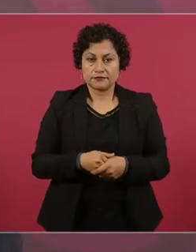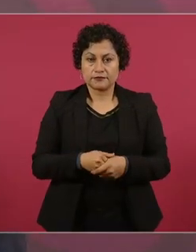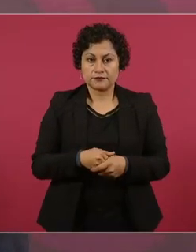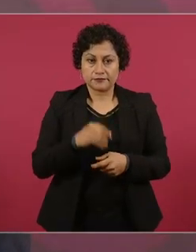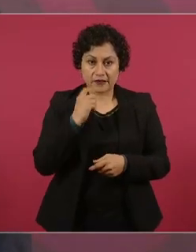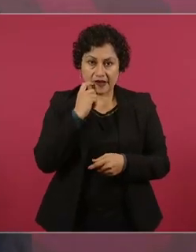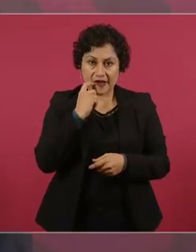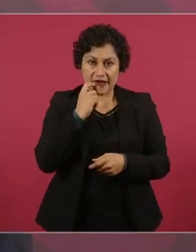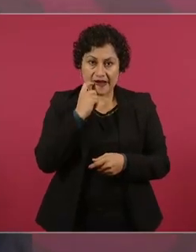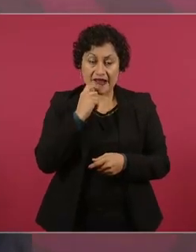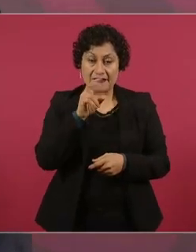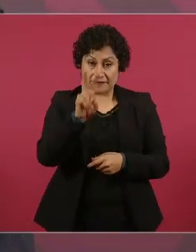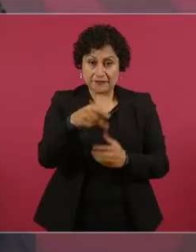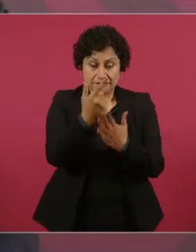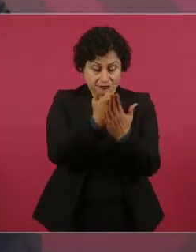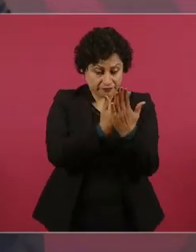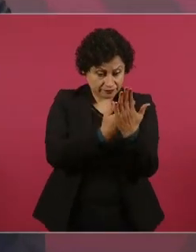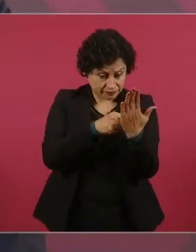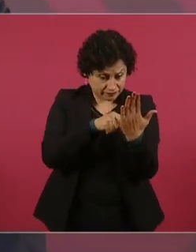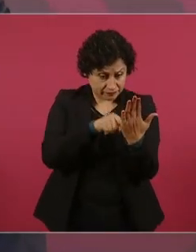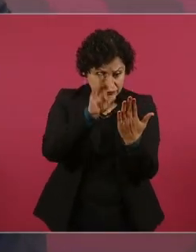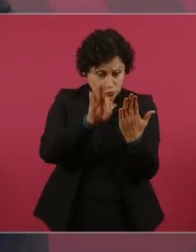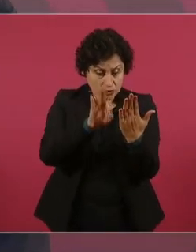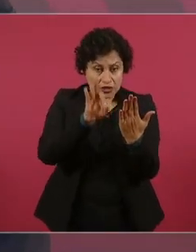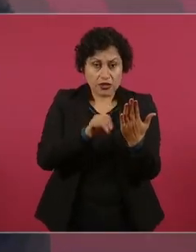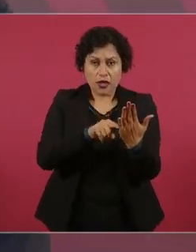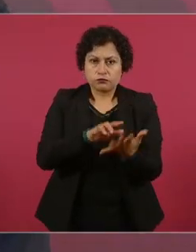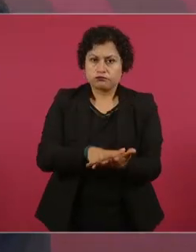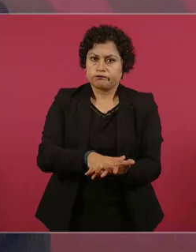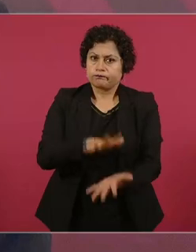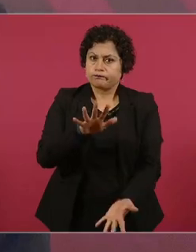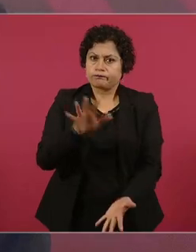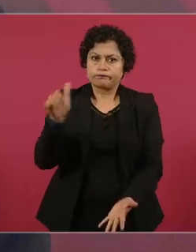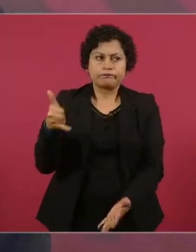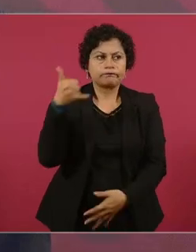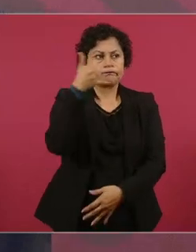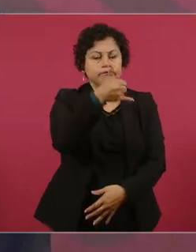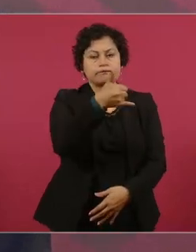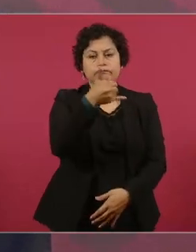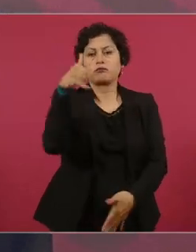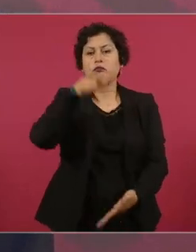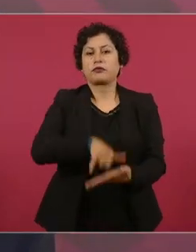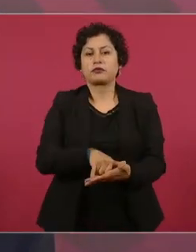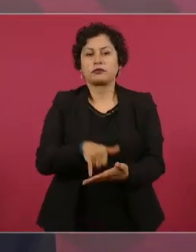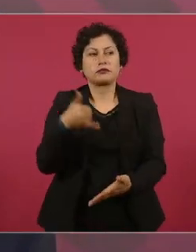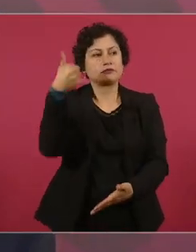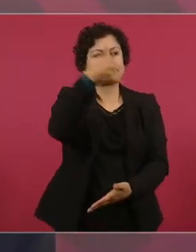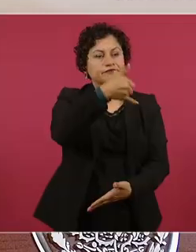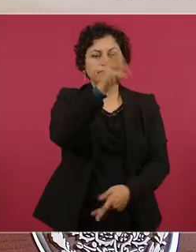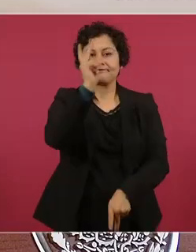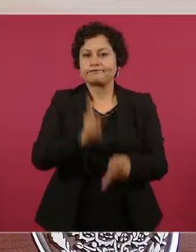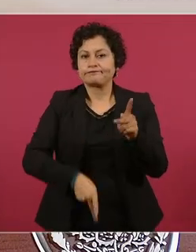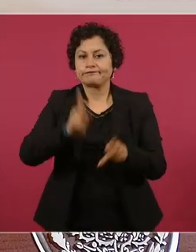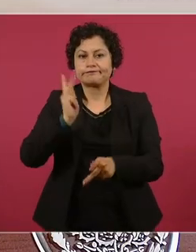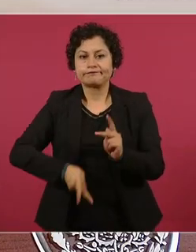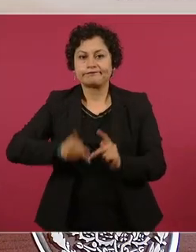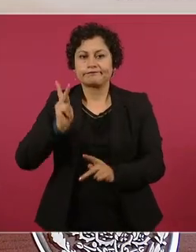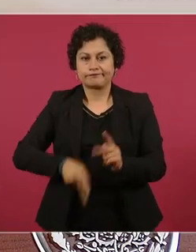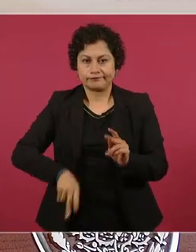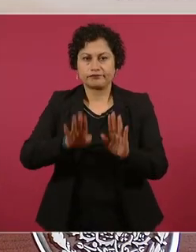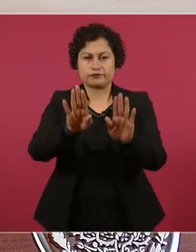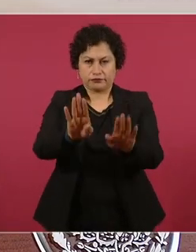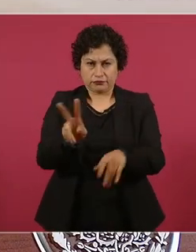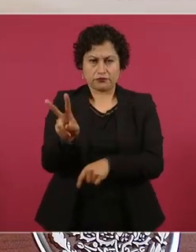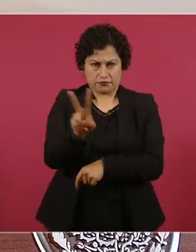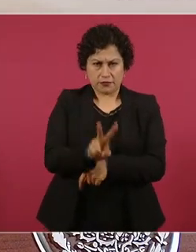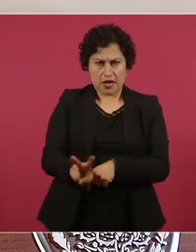Un porcentaje importante. Mañana voy a pedir, digo, el viernes, que traigan la